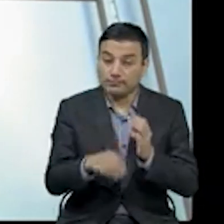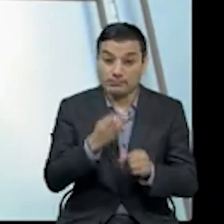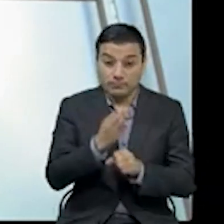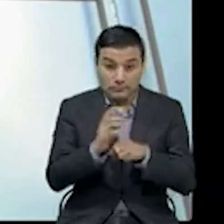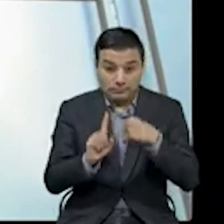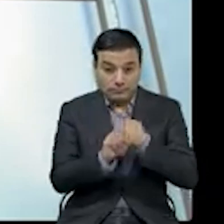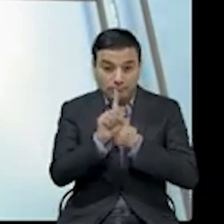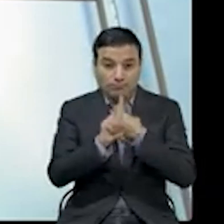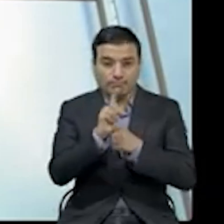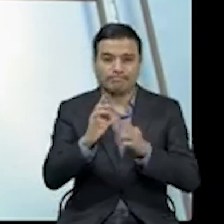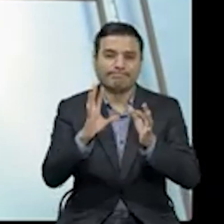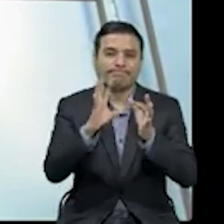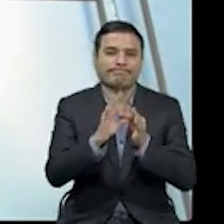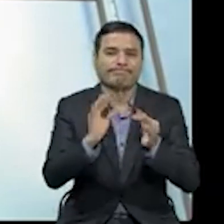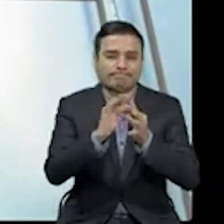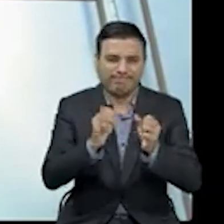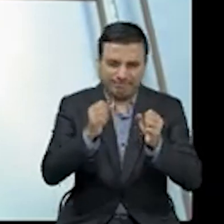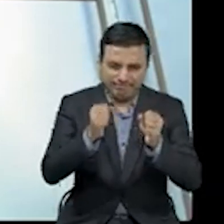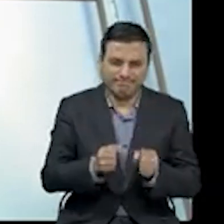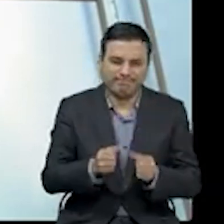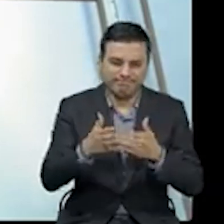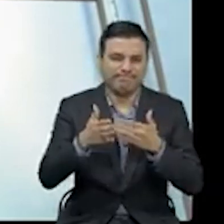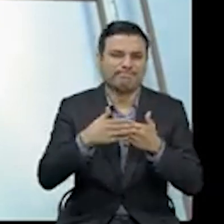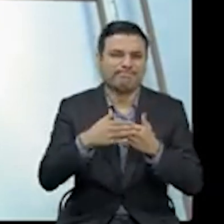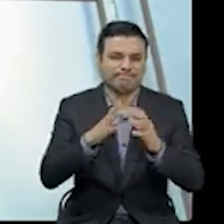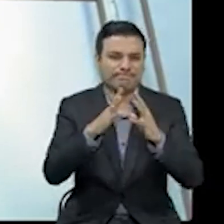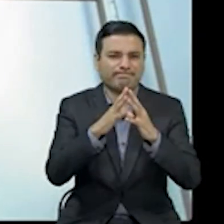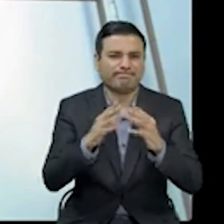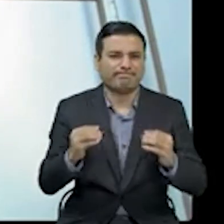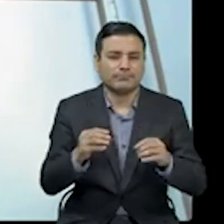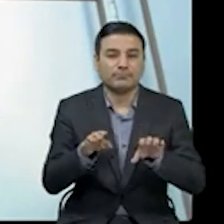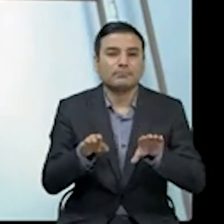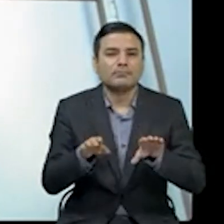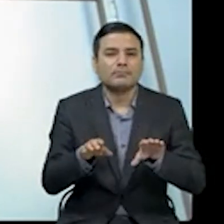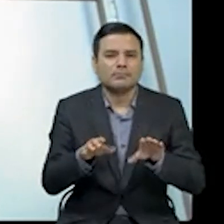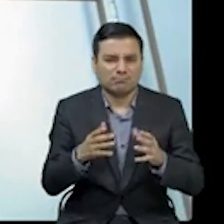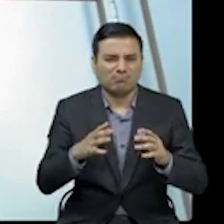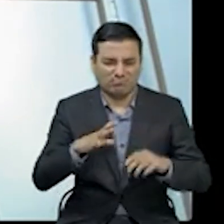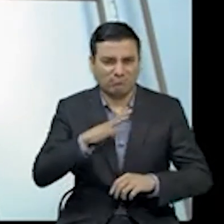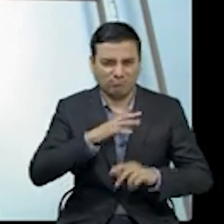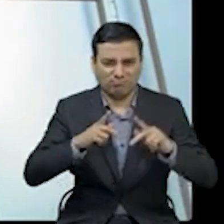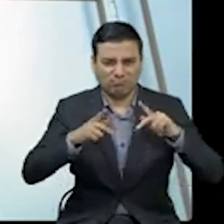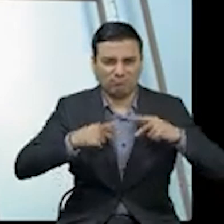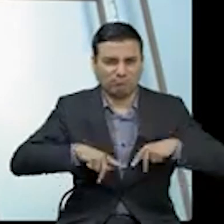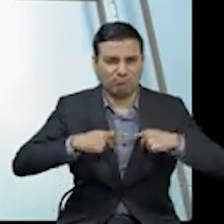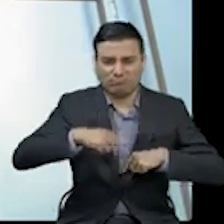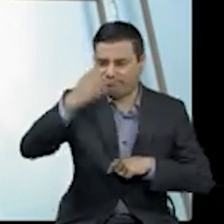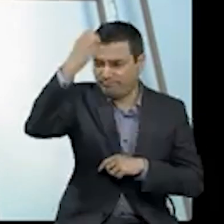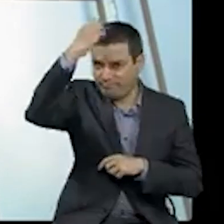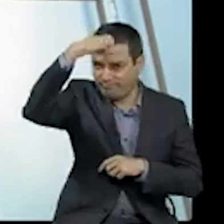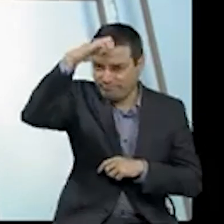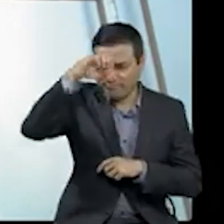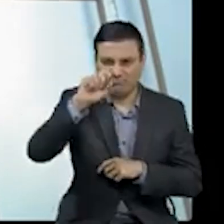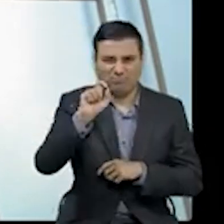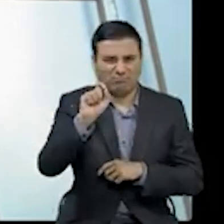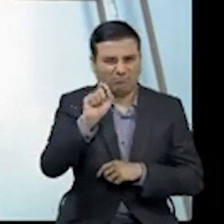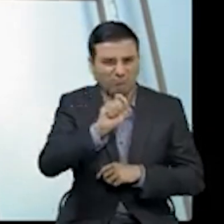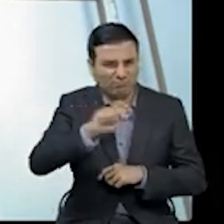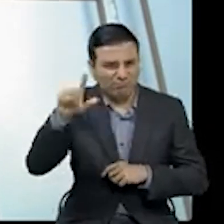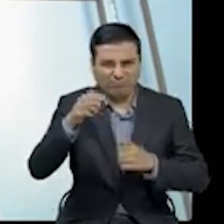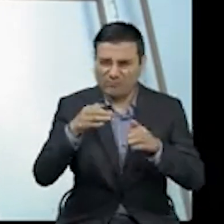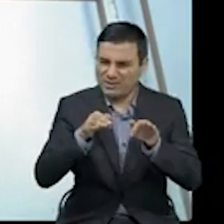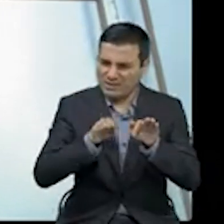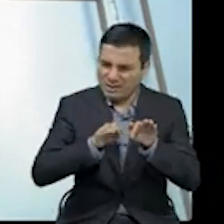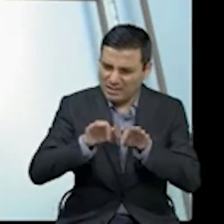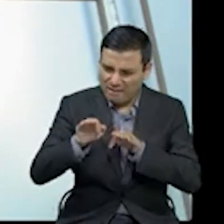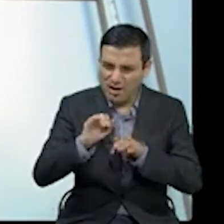planteando serán resueltos con la experiencia, con el profesionalismo, con la capacidad que el Instituto Nacional